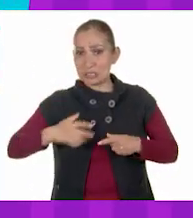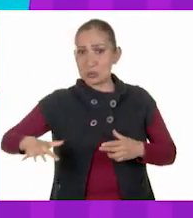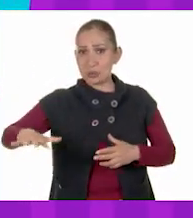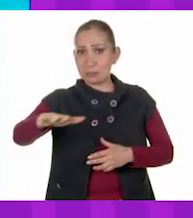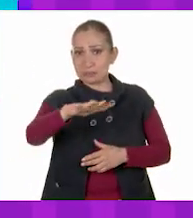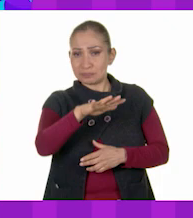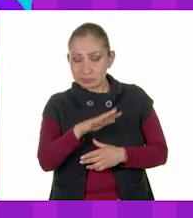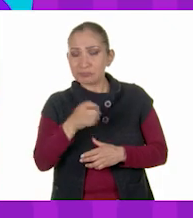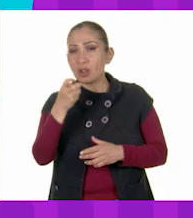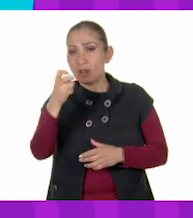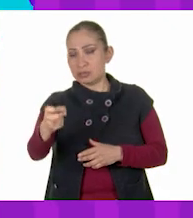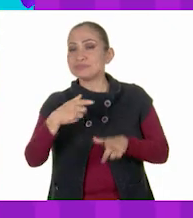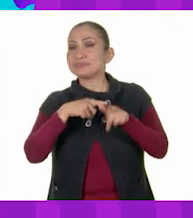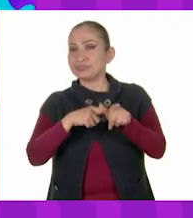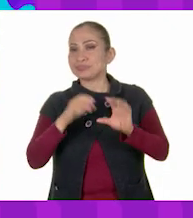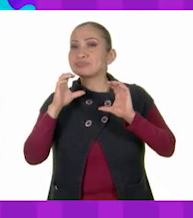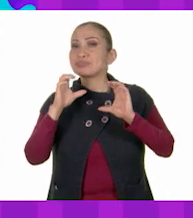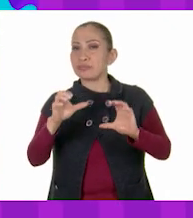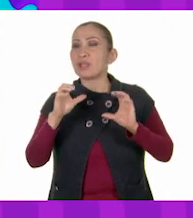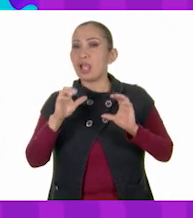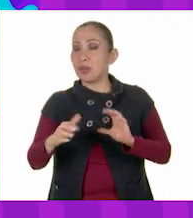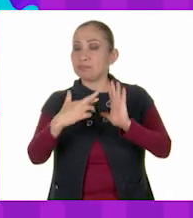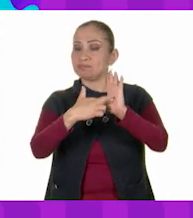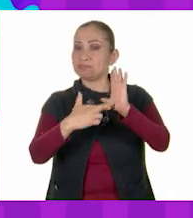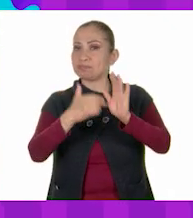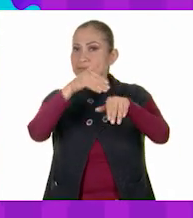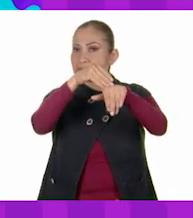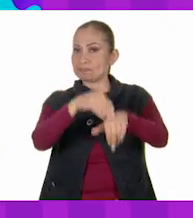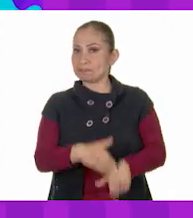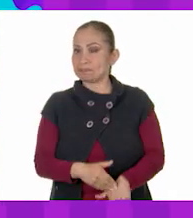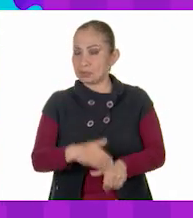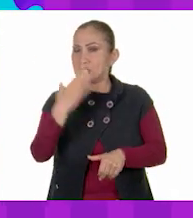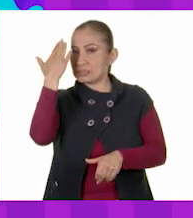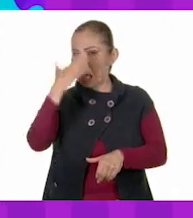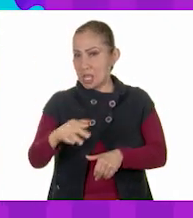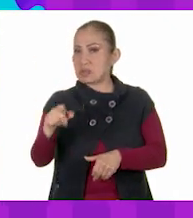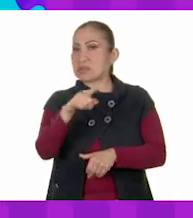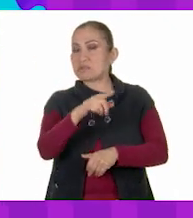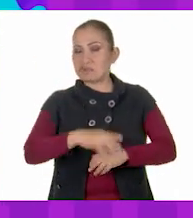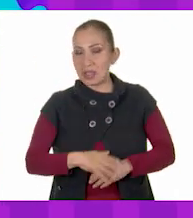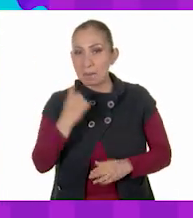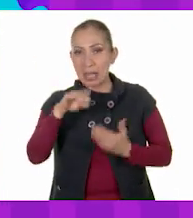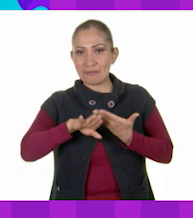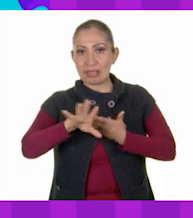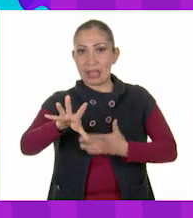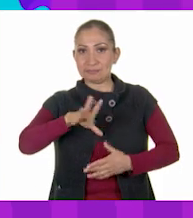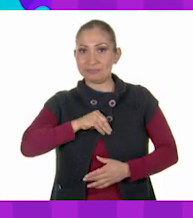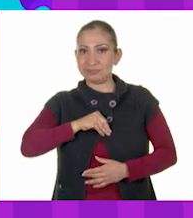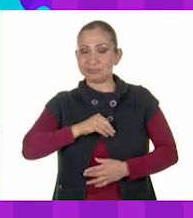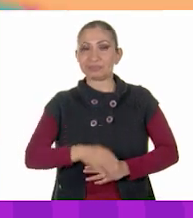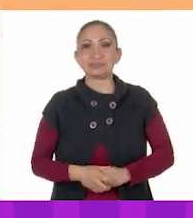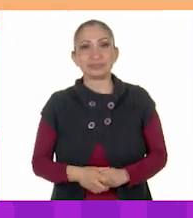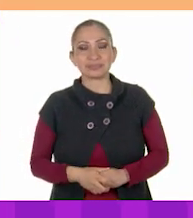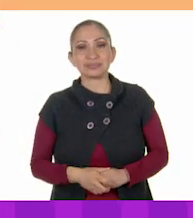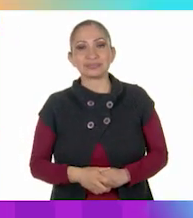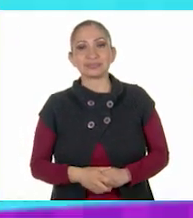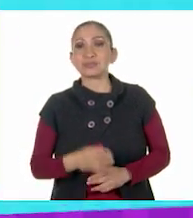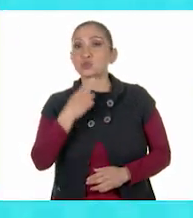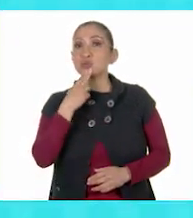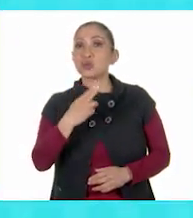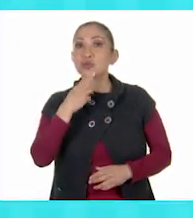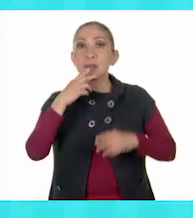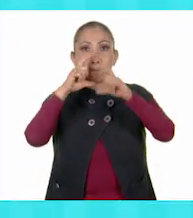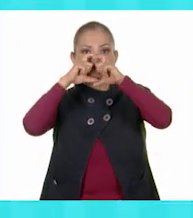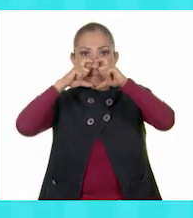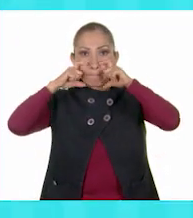personas. Por eso hay que continuar cuidándonos siguiendo las buenas prácticas que ya todos conocemos para evitar contagiarnos.